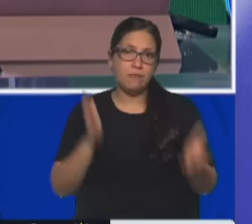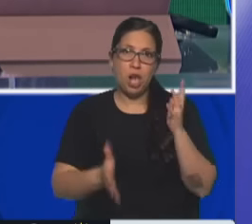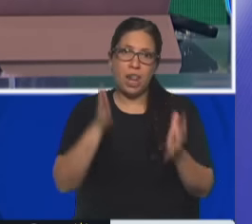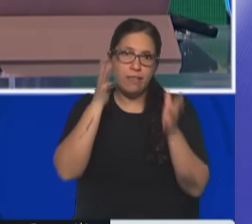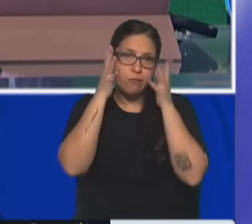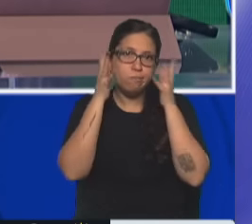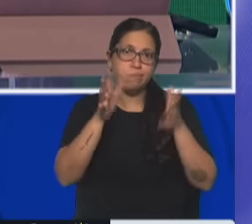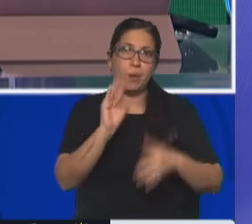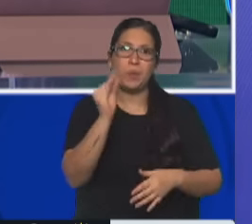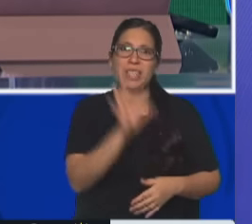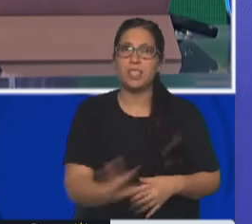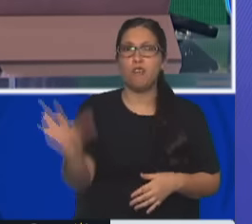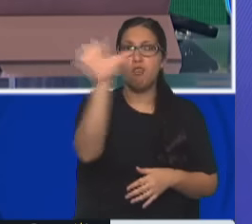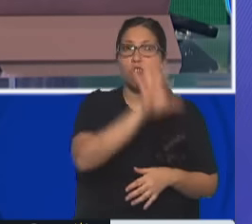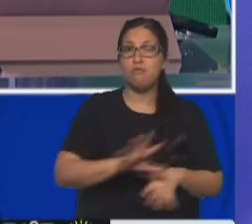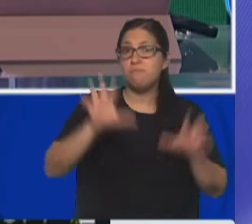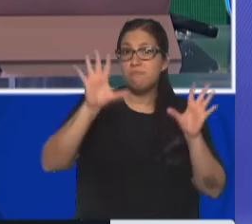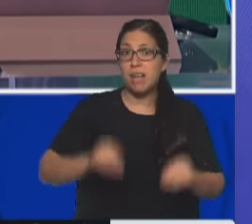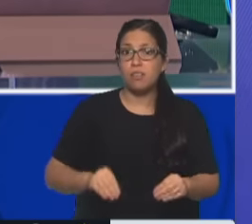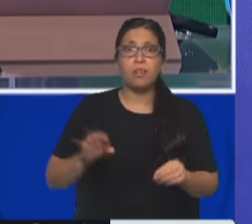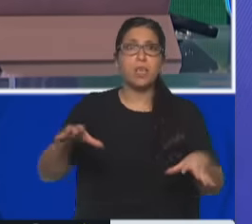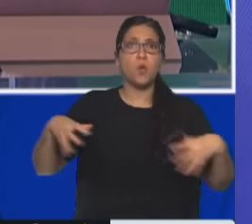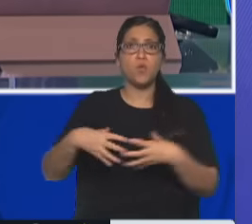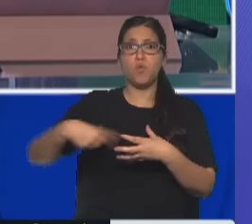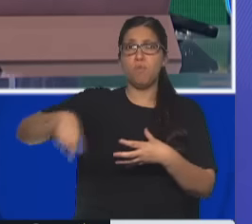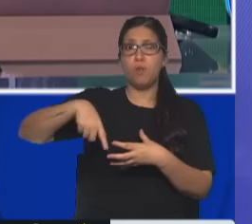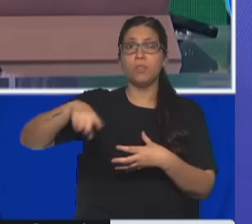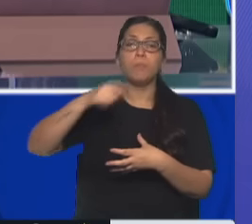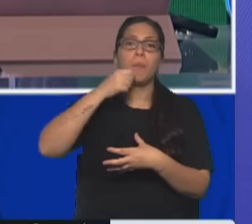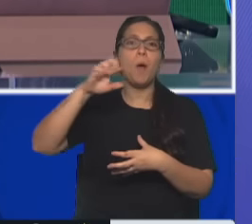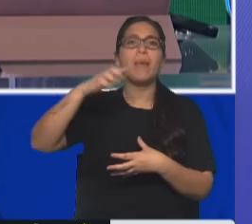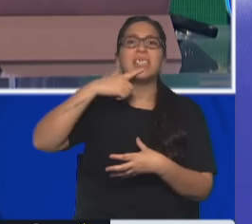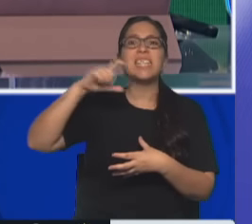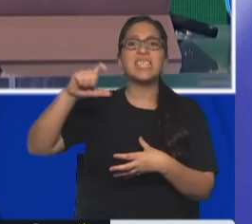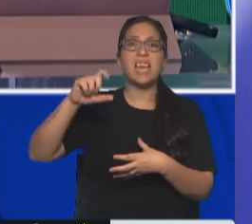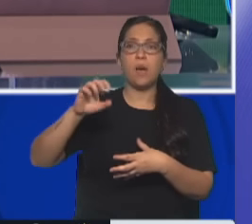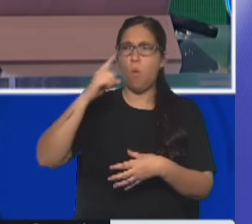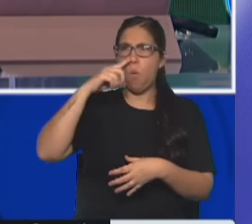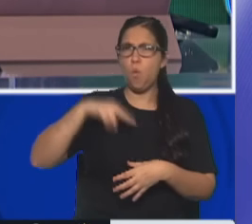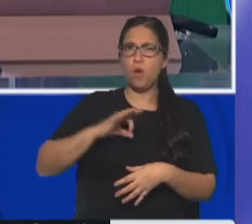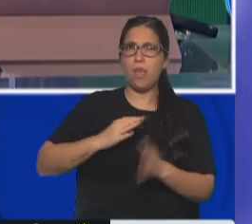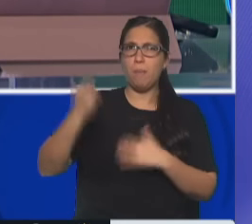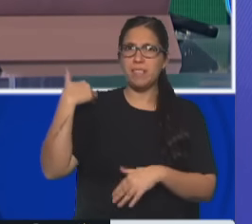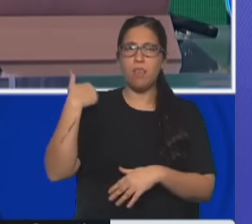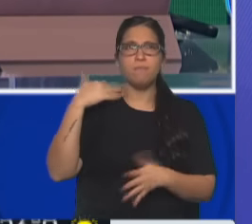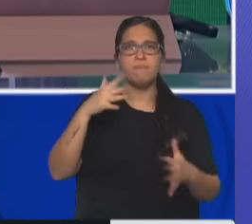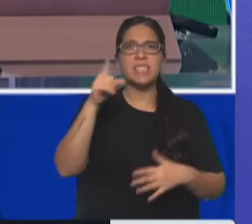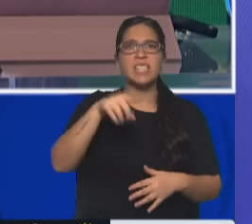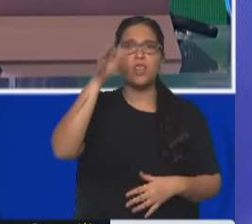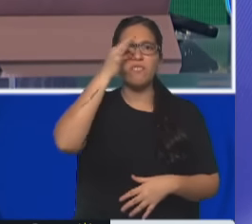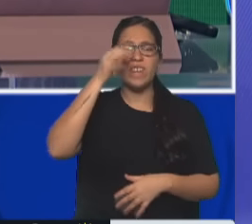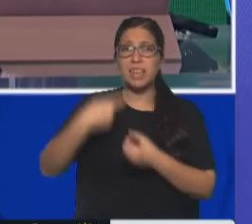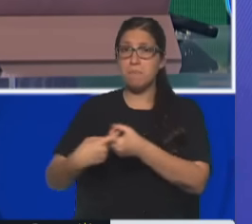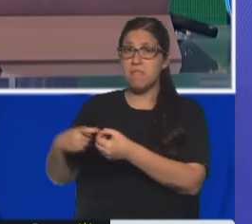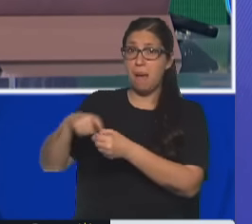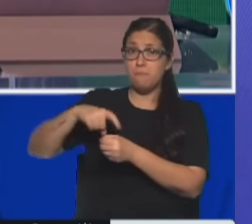otro tema, ¿no? ¿Qué pasa con estas organizaciones que, por ejemplo, en el PCC en junio pasado ya se había conocido que al menos más de 120 miembros del